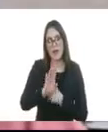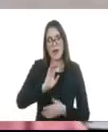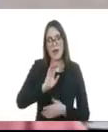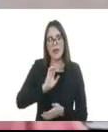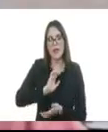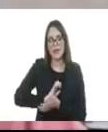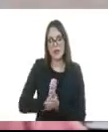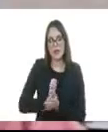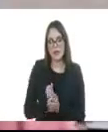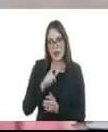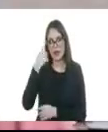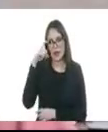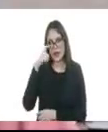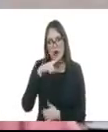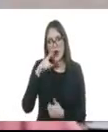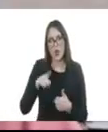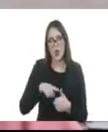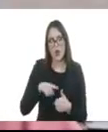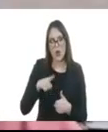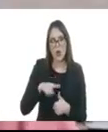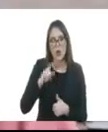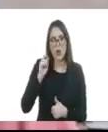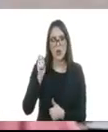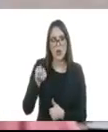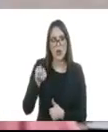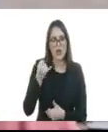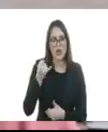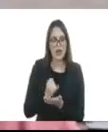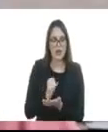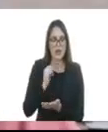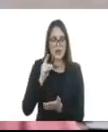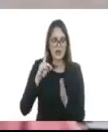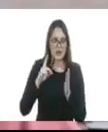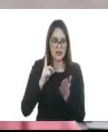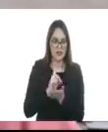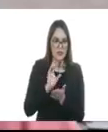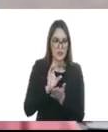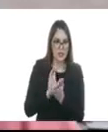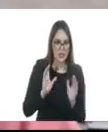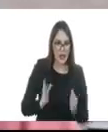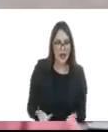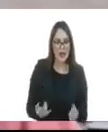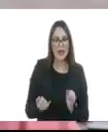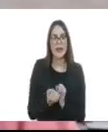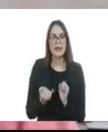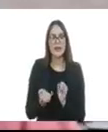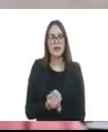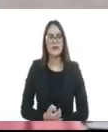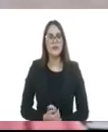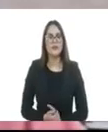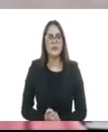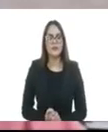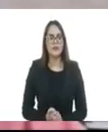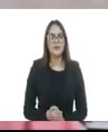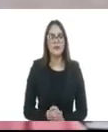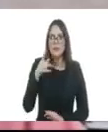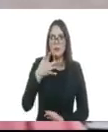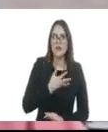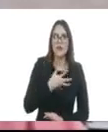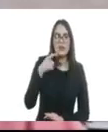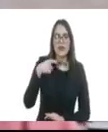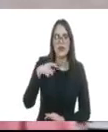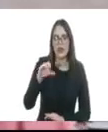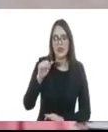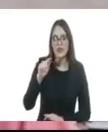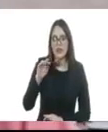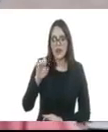Ciudad de México, la Cátedra UNESCO de la Universidad de Guadalajara, la Universidad